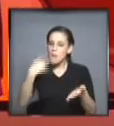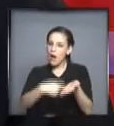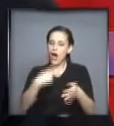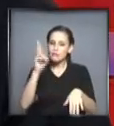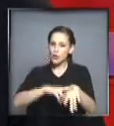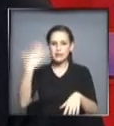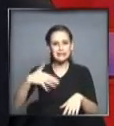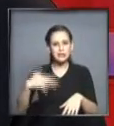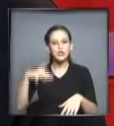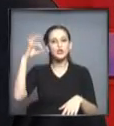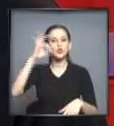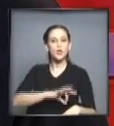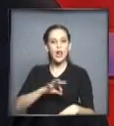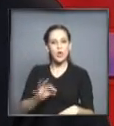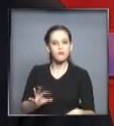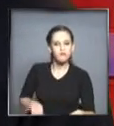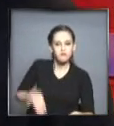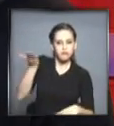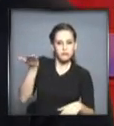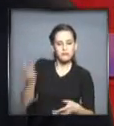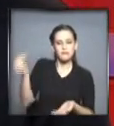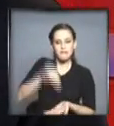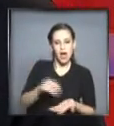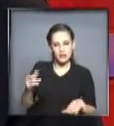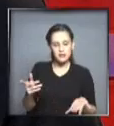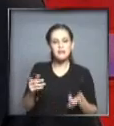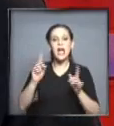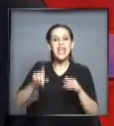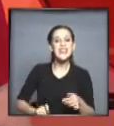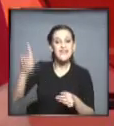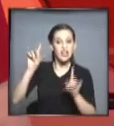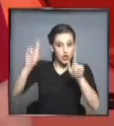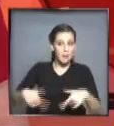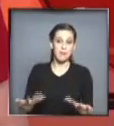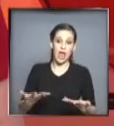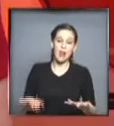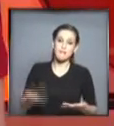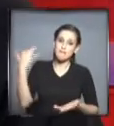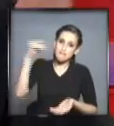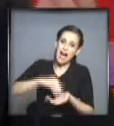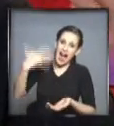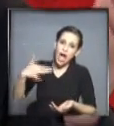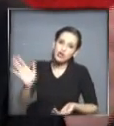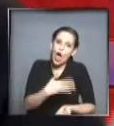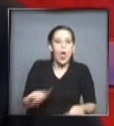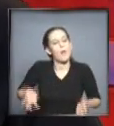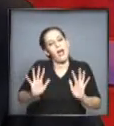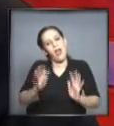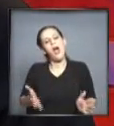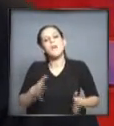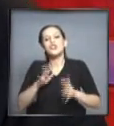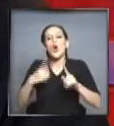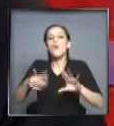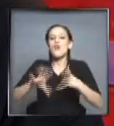sustancialmente. ¿Cómo? Los sueldos han crecido sustancialmente desde y la inflación también, pero nominalmente. En términos reales, la